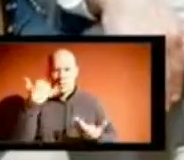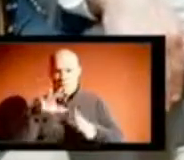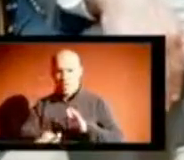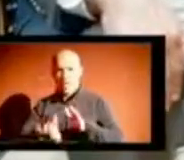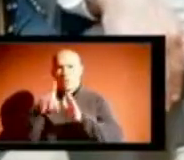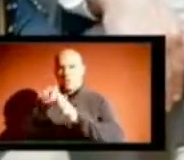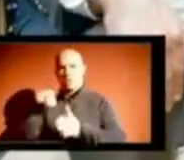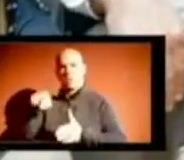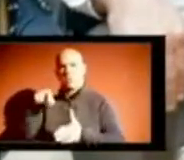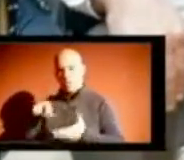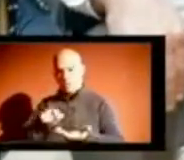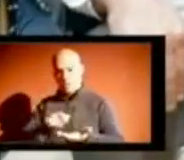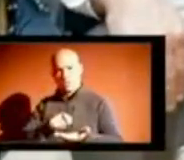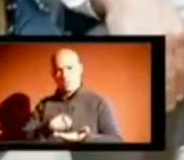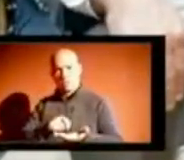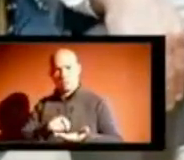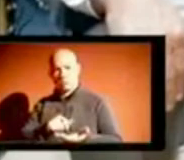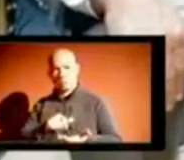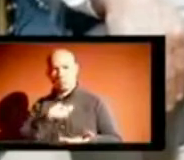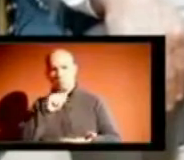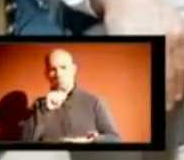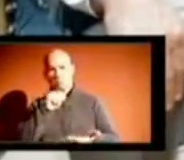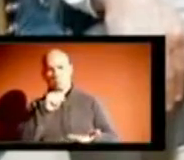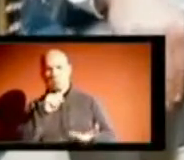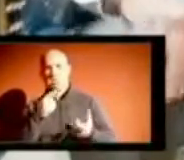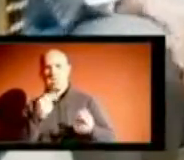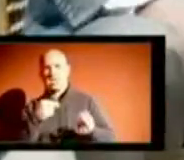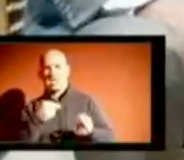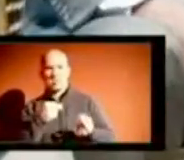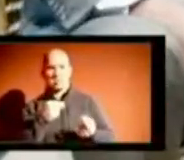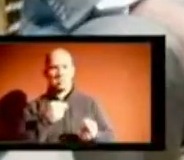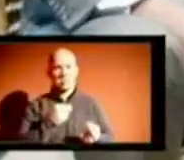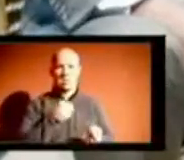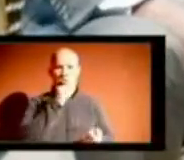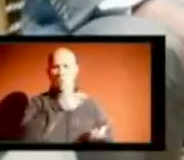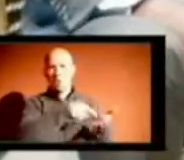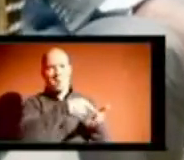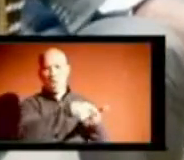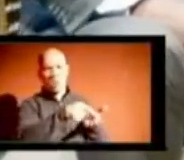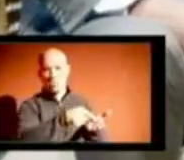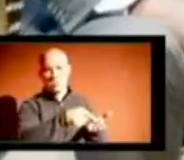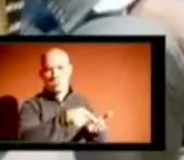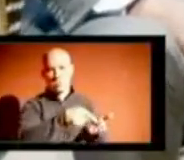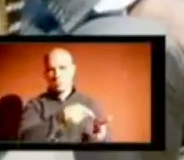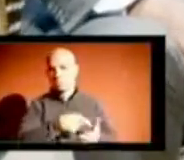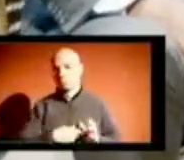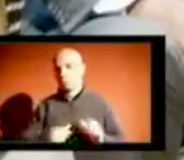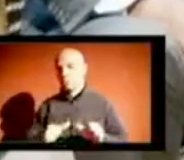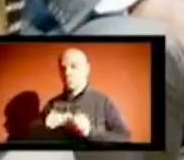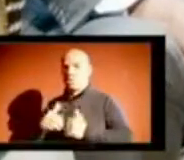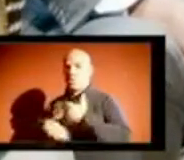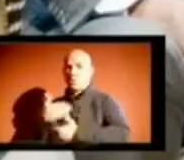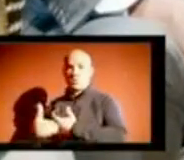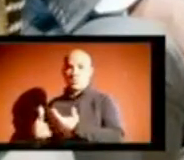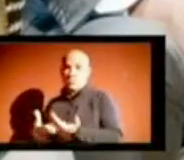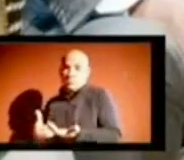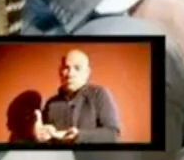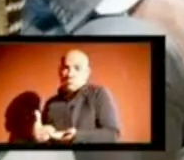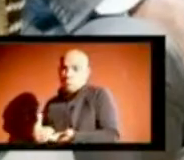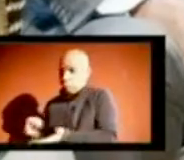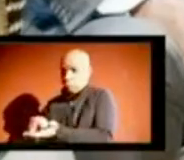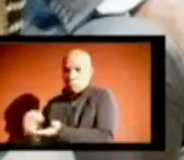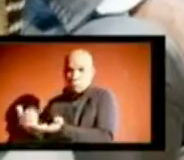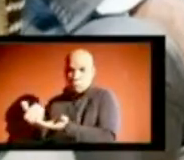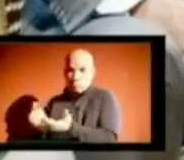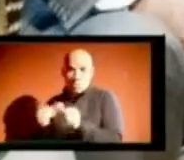está, en qué paró el caso, si se ha procesado o no. Bueno, sigue la tasación y el proceso de cobro, así que todavía